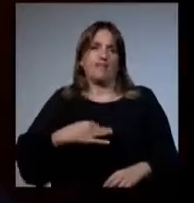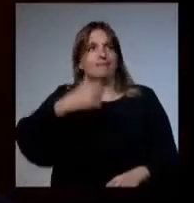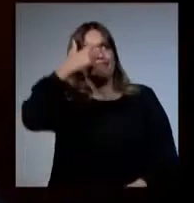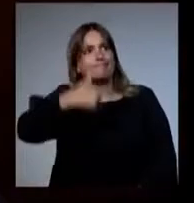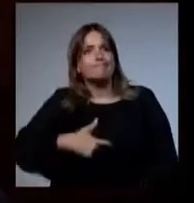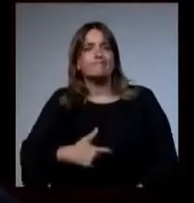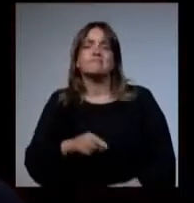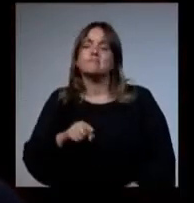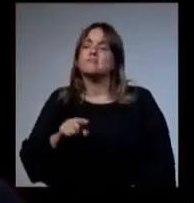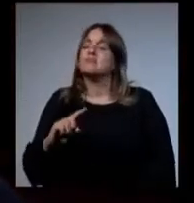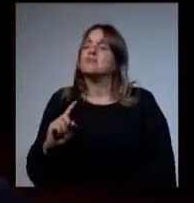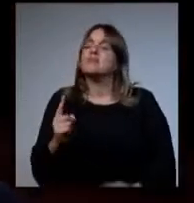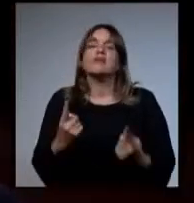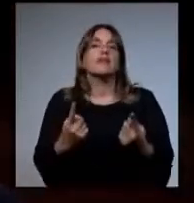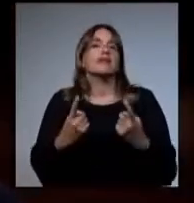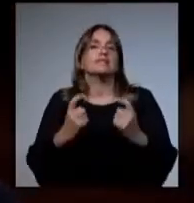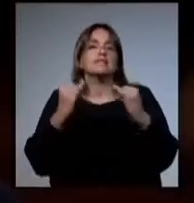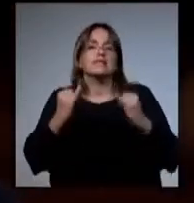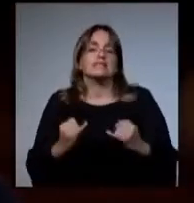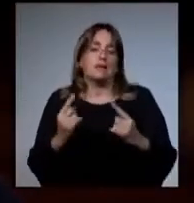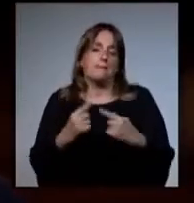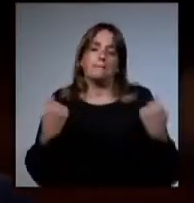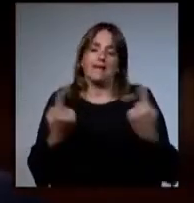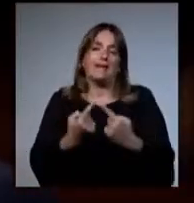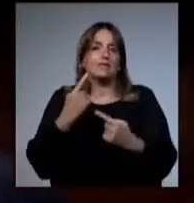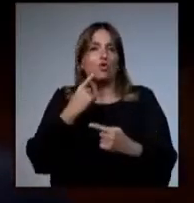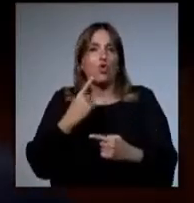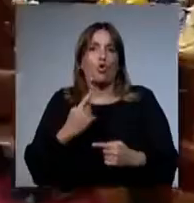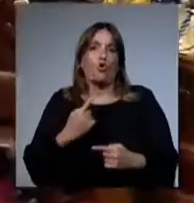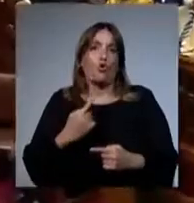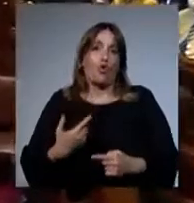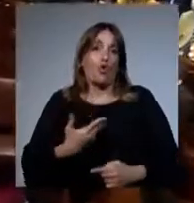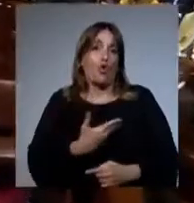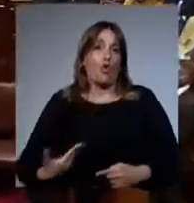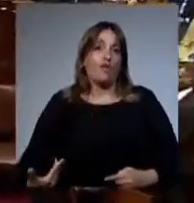faro necesario para toda acción del gobernante.